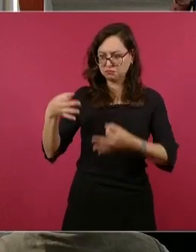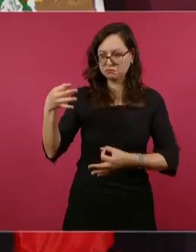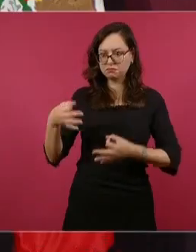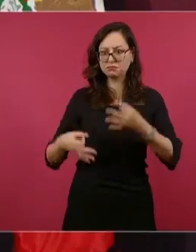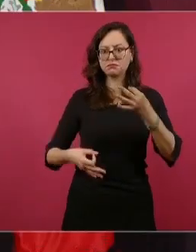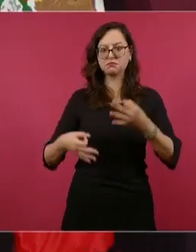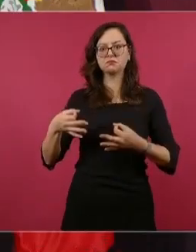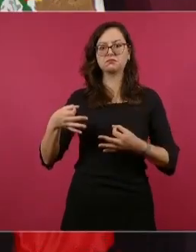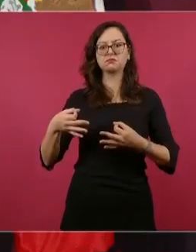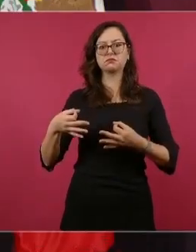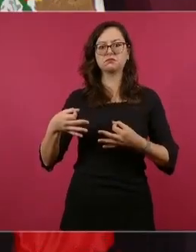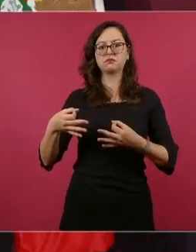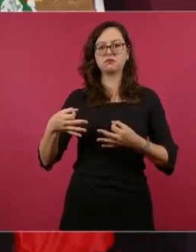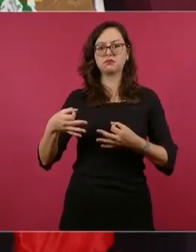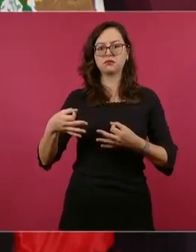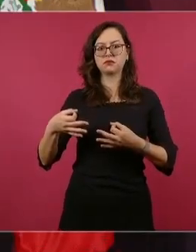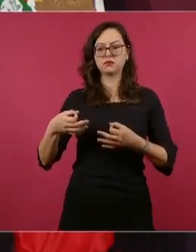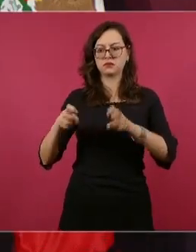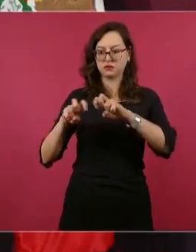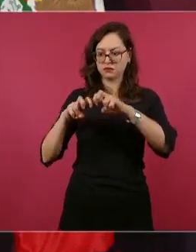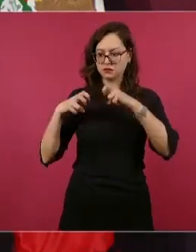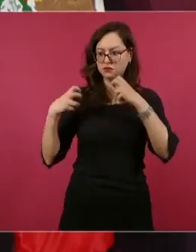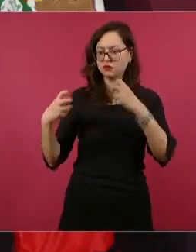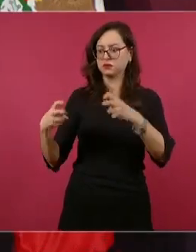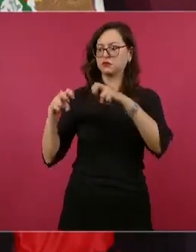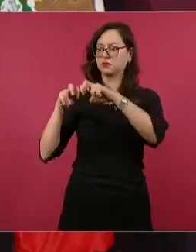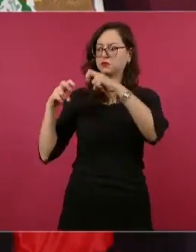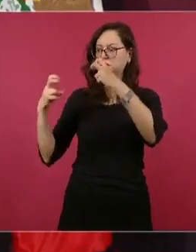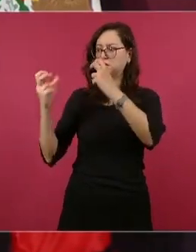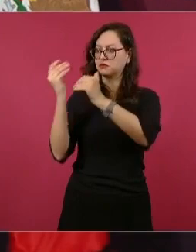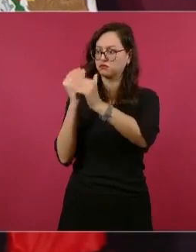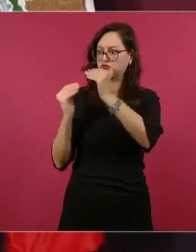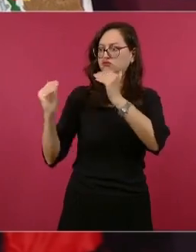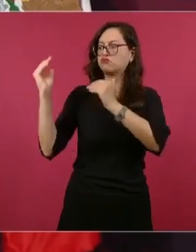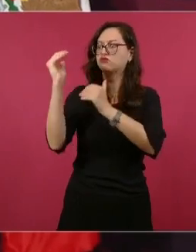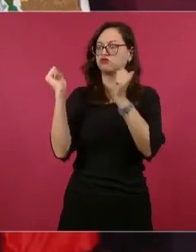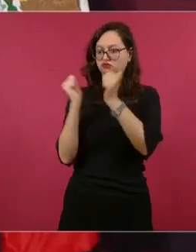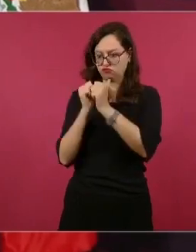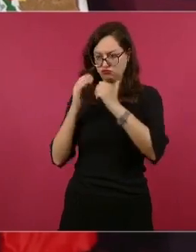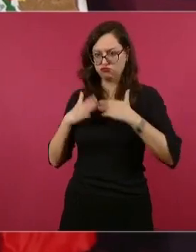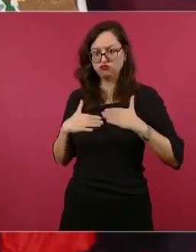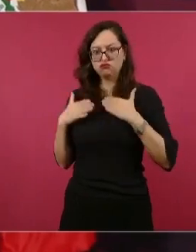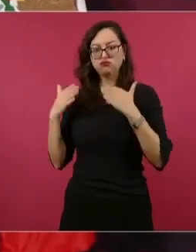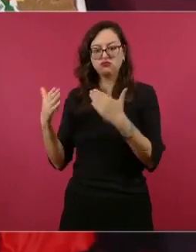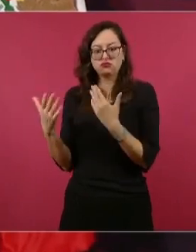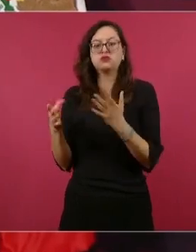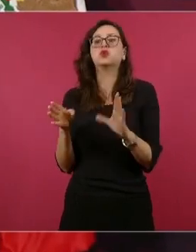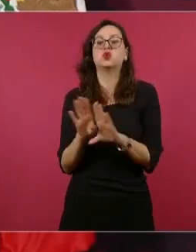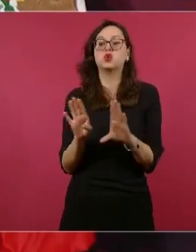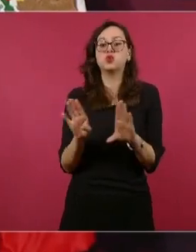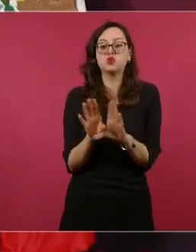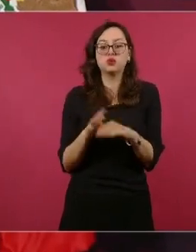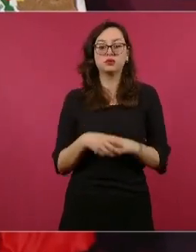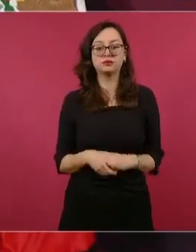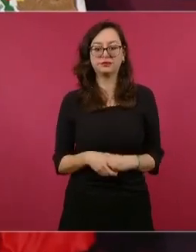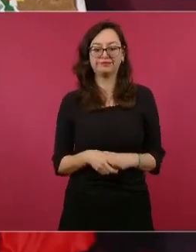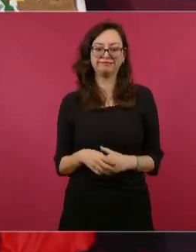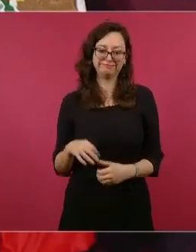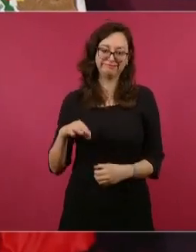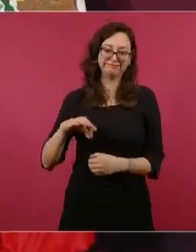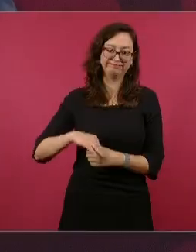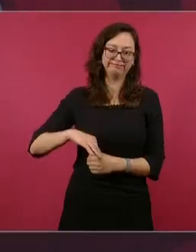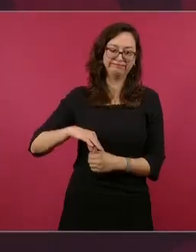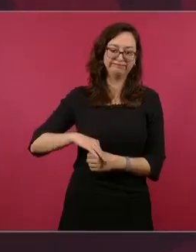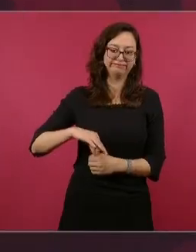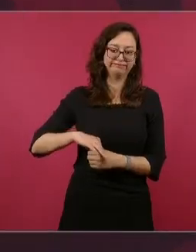a los magistrados, ministros que elige el pueblo y hay